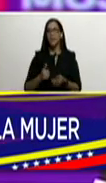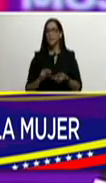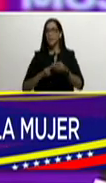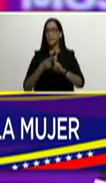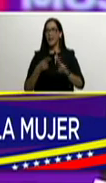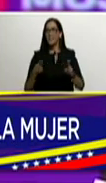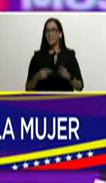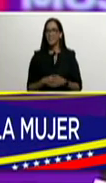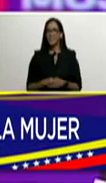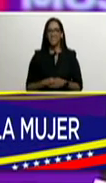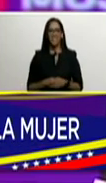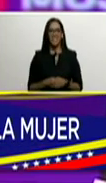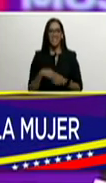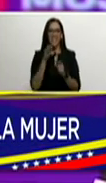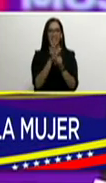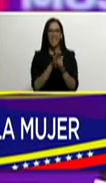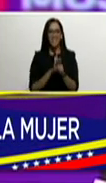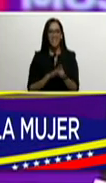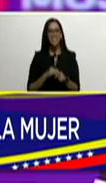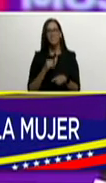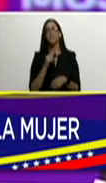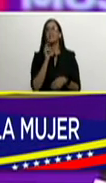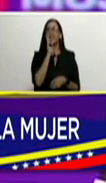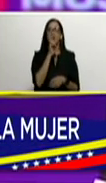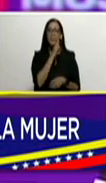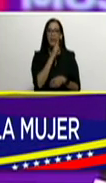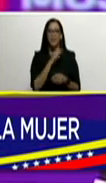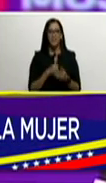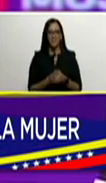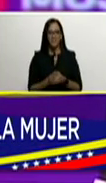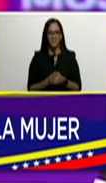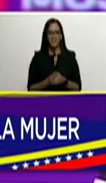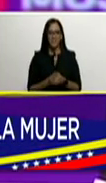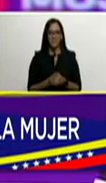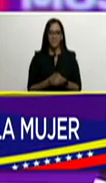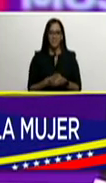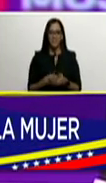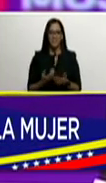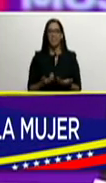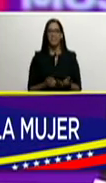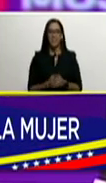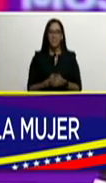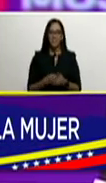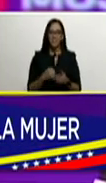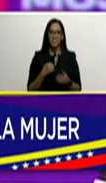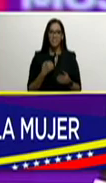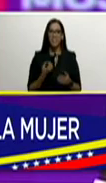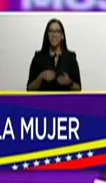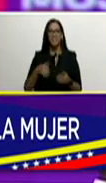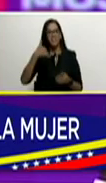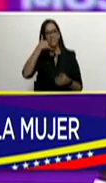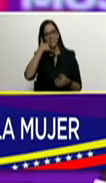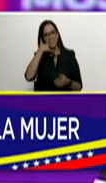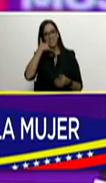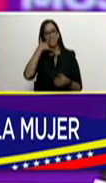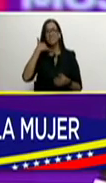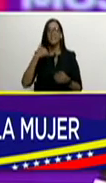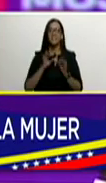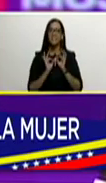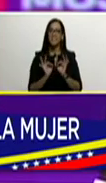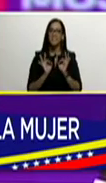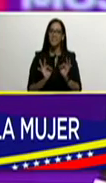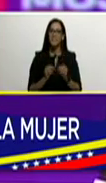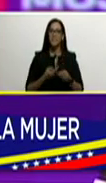En la caricia de la madre, en el encuentro con la abuela, en esa llamada telefónica, en ese mensaje por el Twitter, pero sobre todo